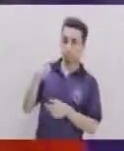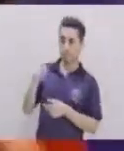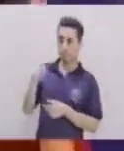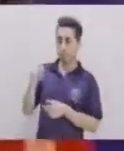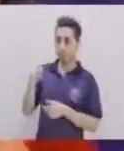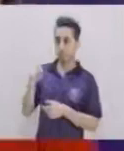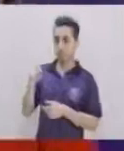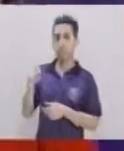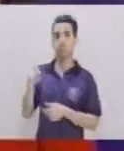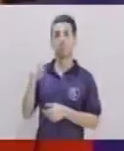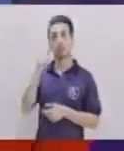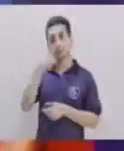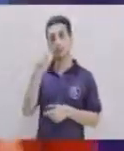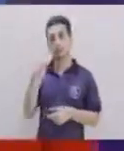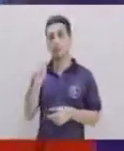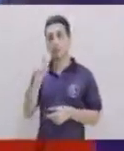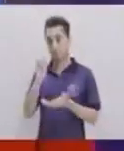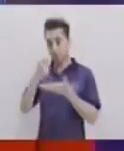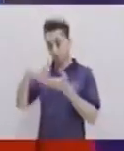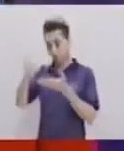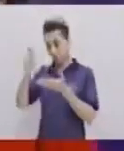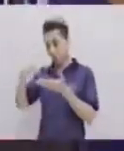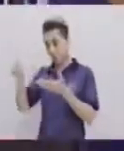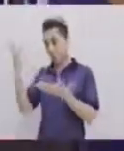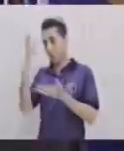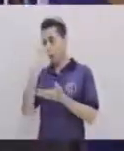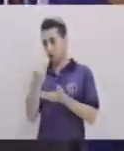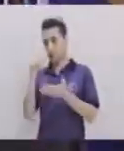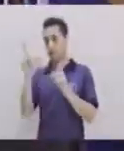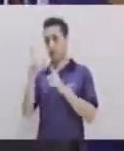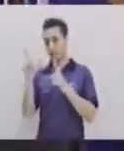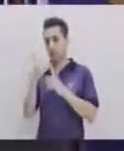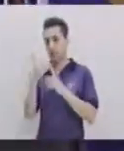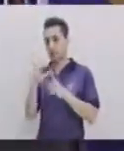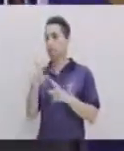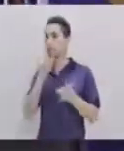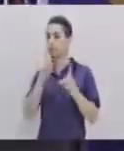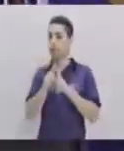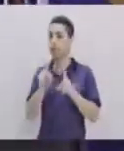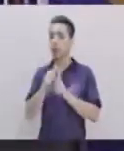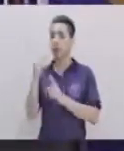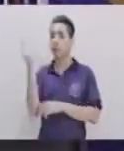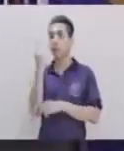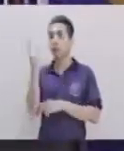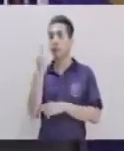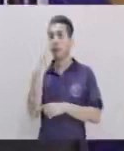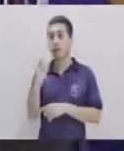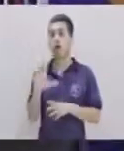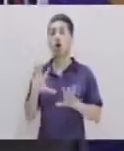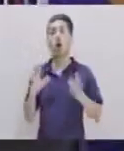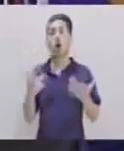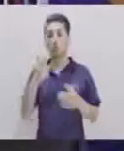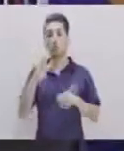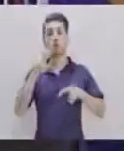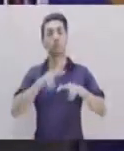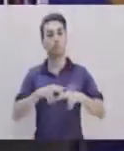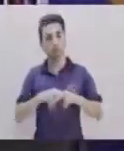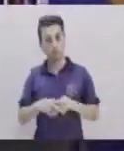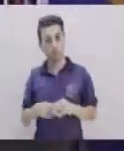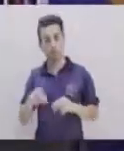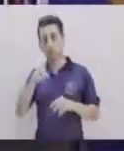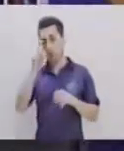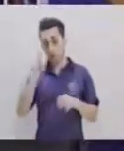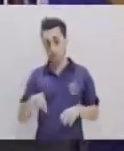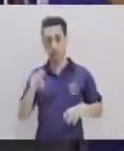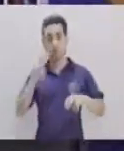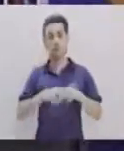de esta forma para que tu letra sea aún más linda. También es muy importante que veas la forma en que nos sentamos. Tenemos que